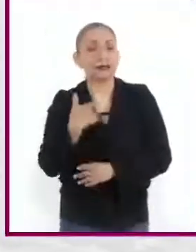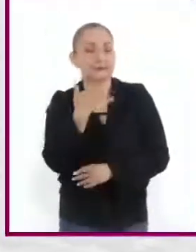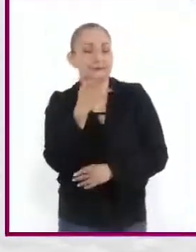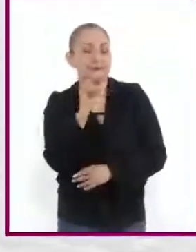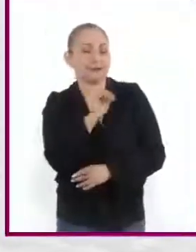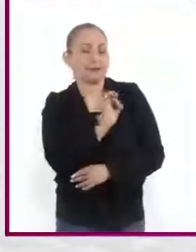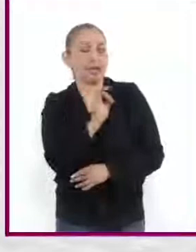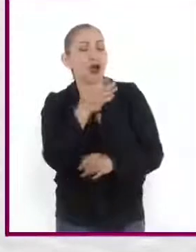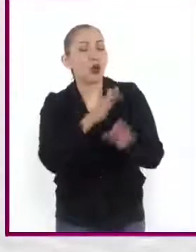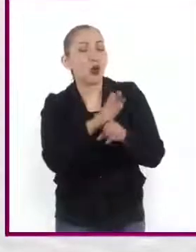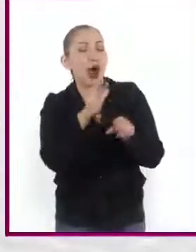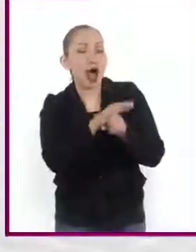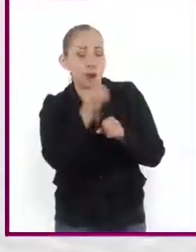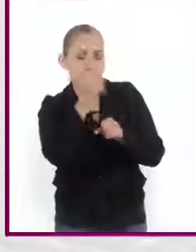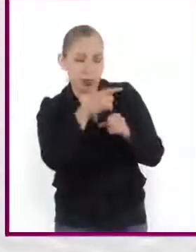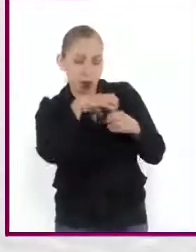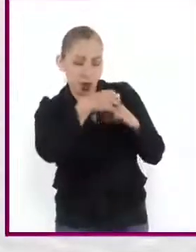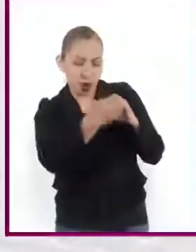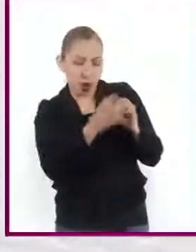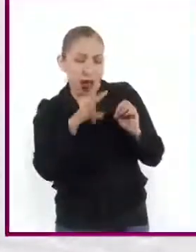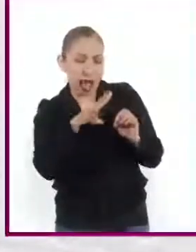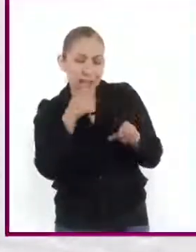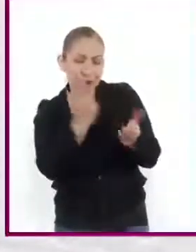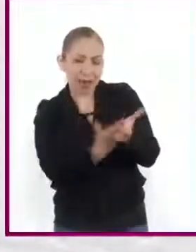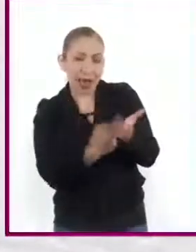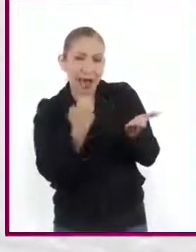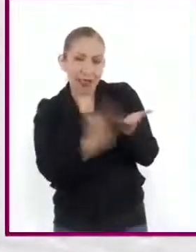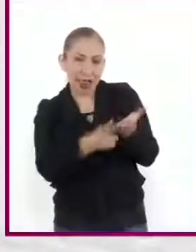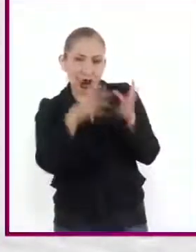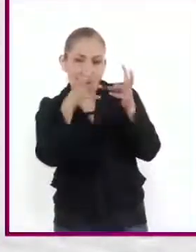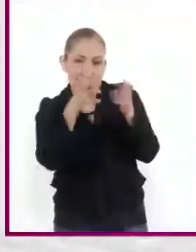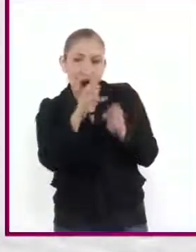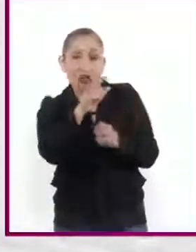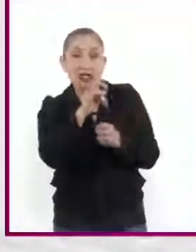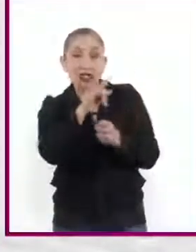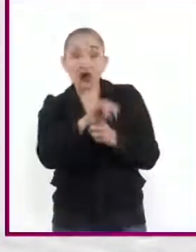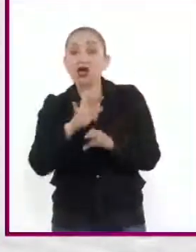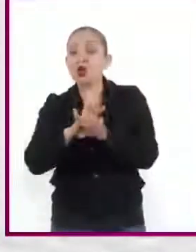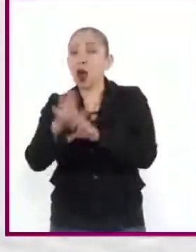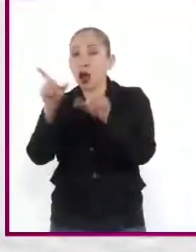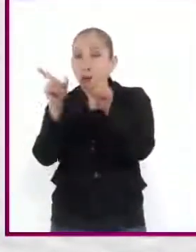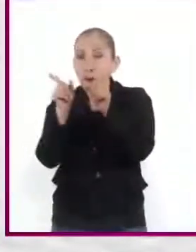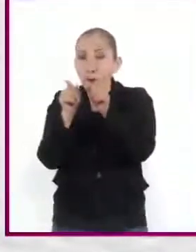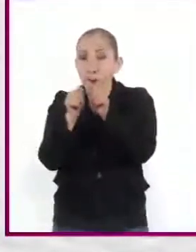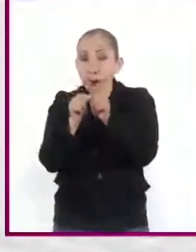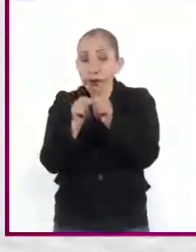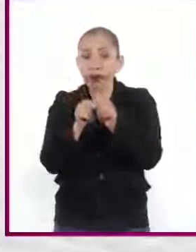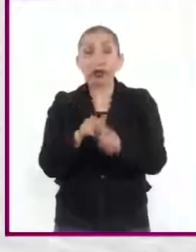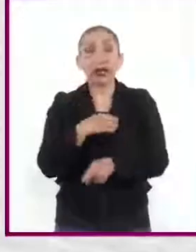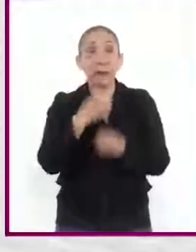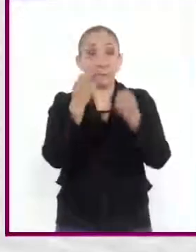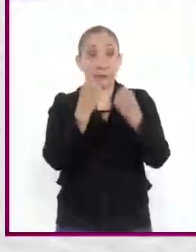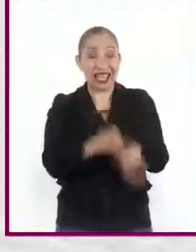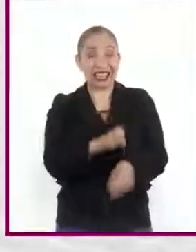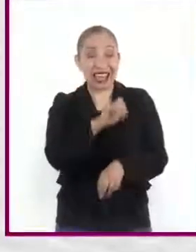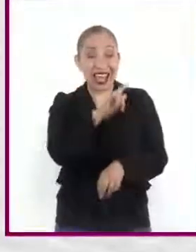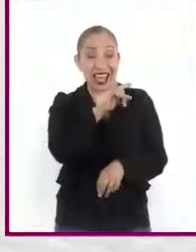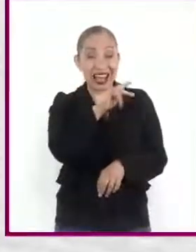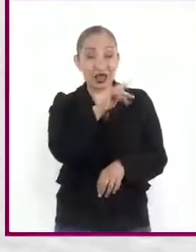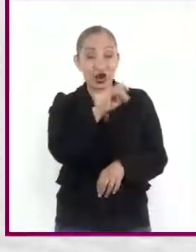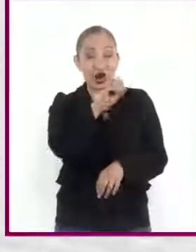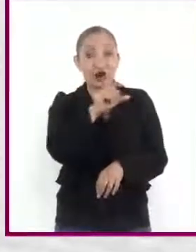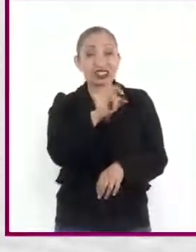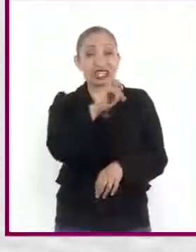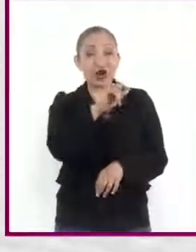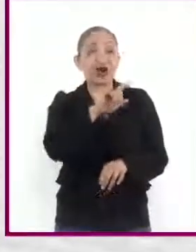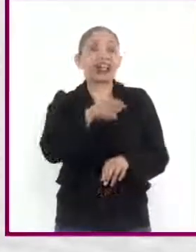saber qué elemento del compuesto sufre la oxidación y cuál se reduce. El que pierde electrones de oxígeno